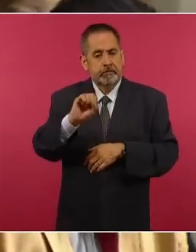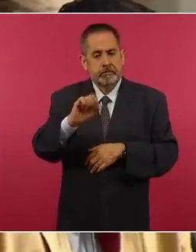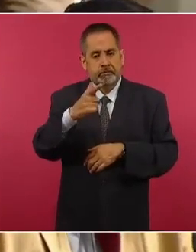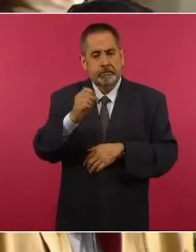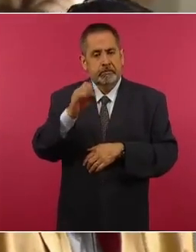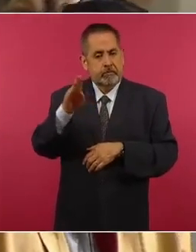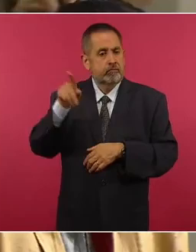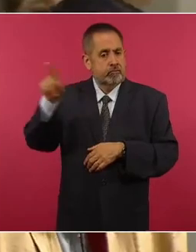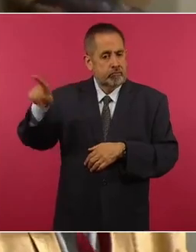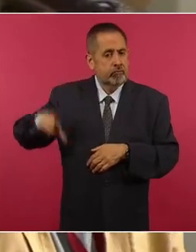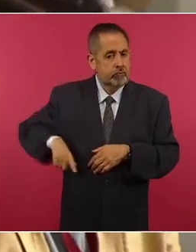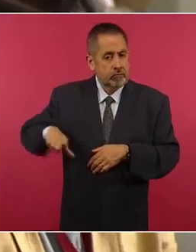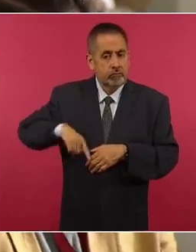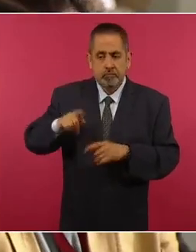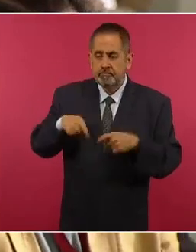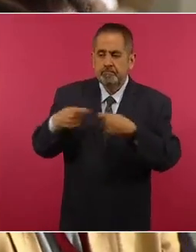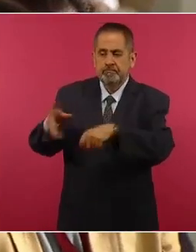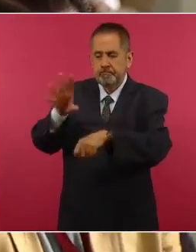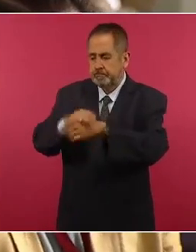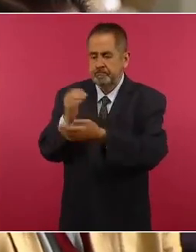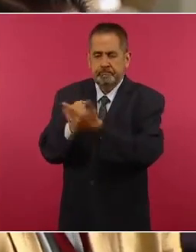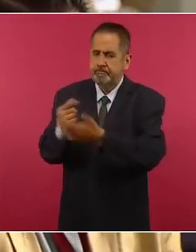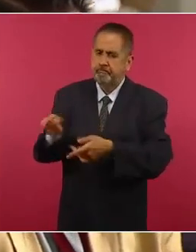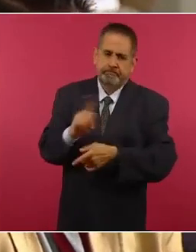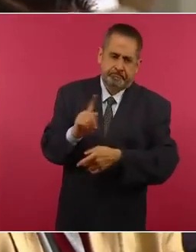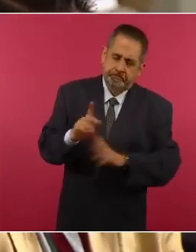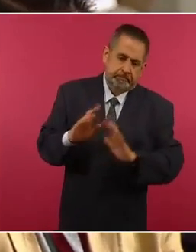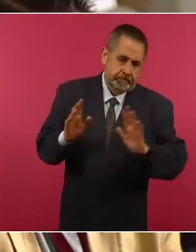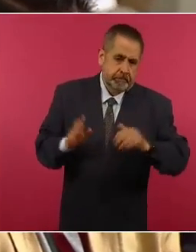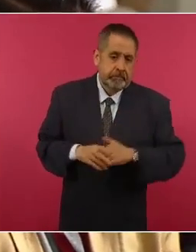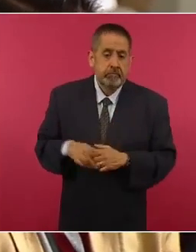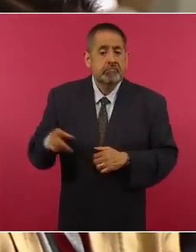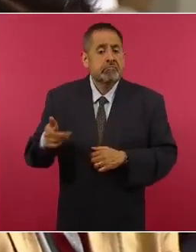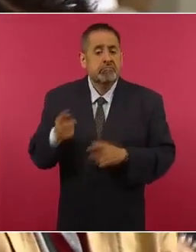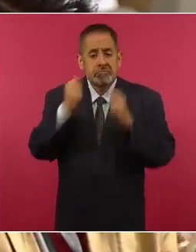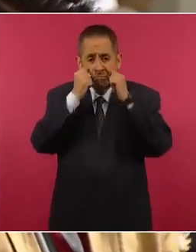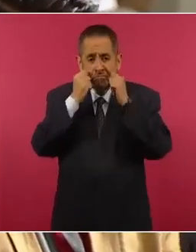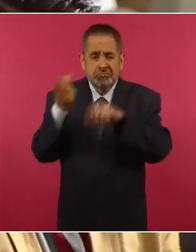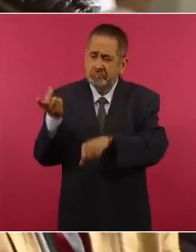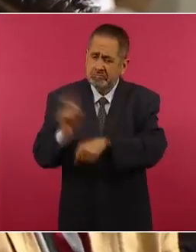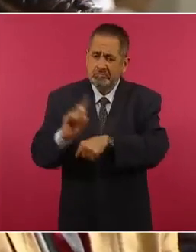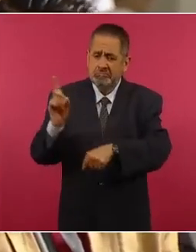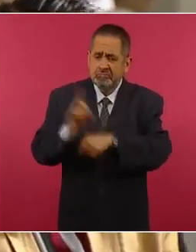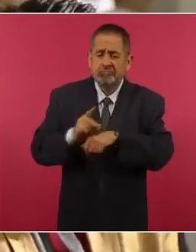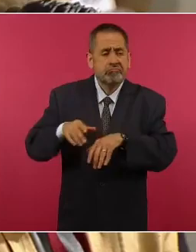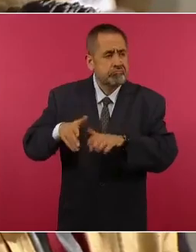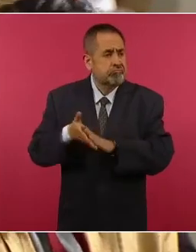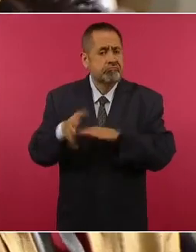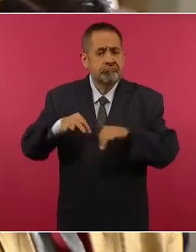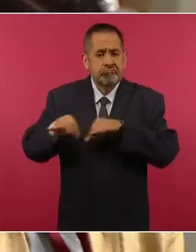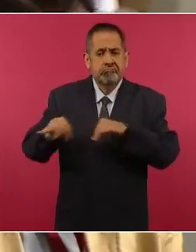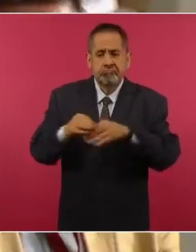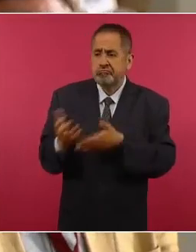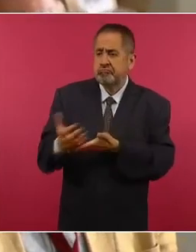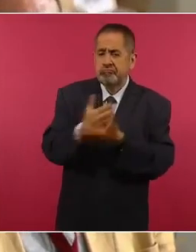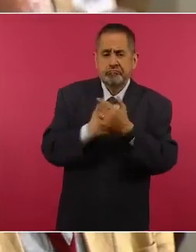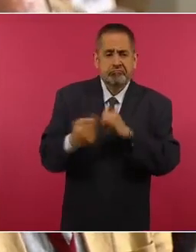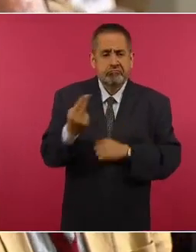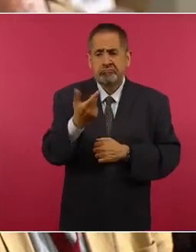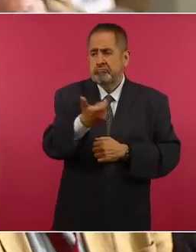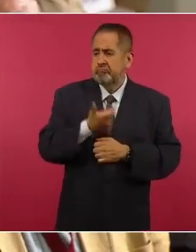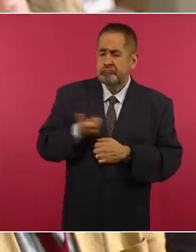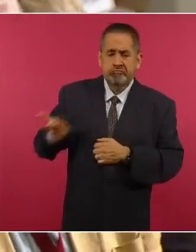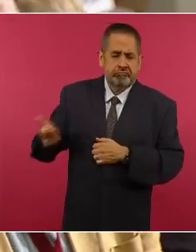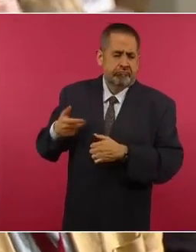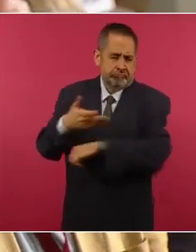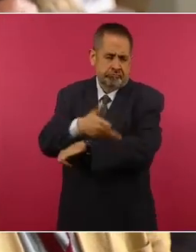no los ha querido concesionar. Sin embargo, así salen diariamente a buscar el sustento de sus hogares,